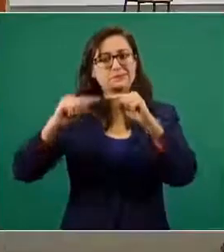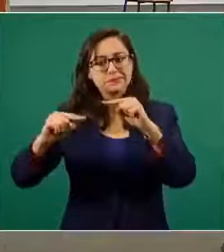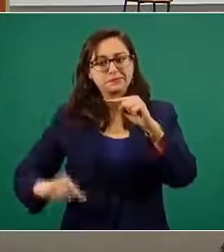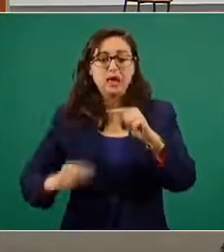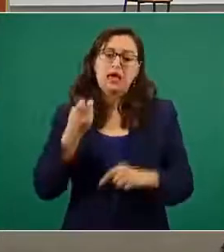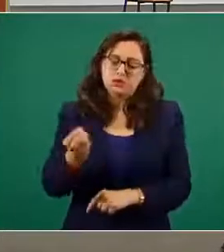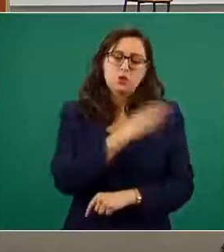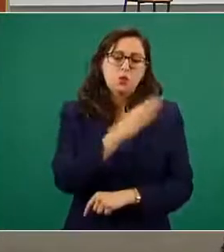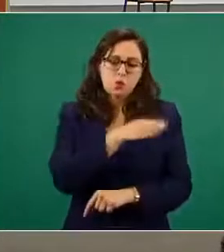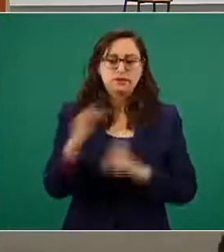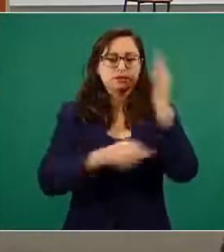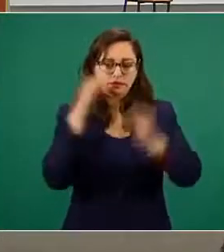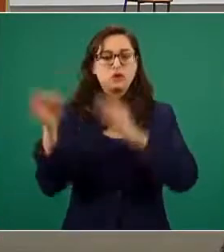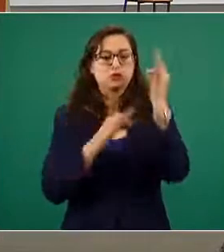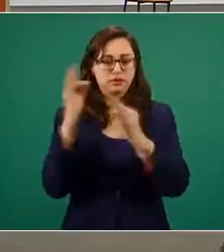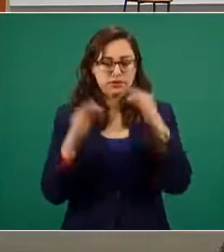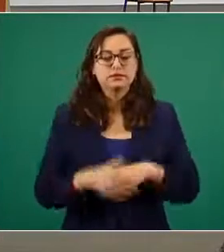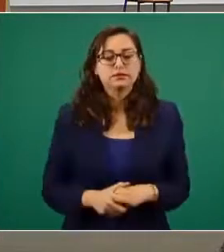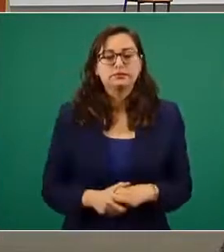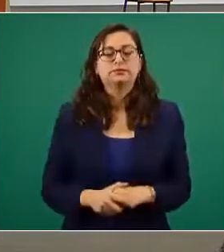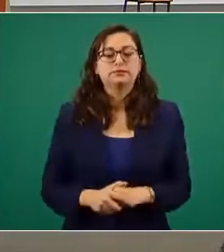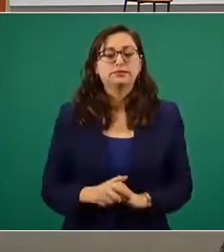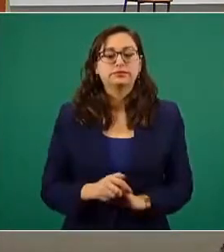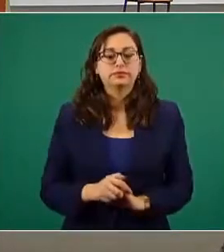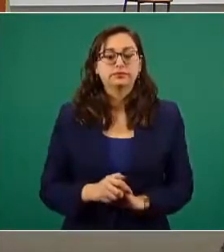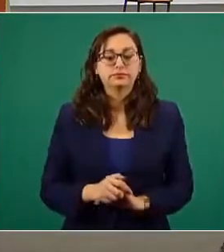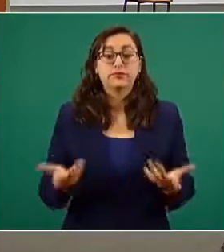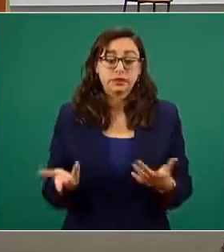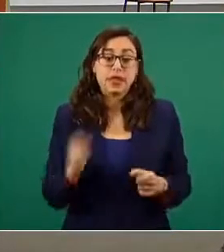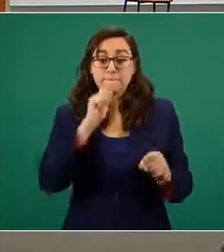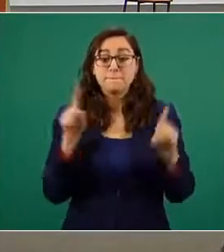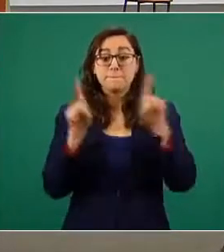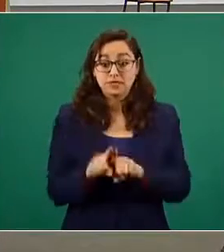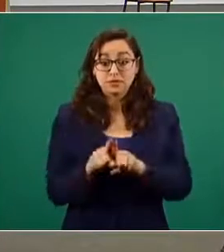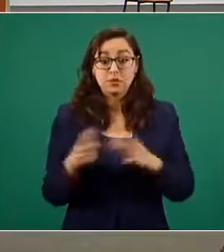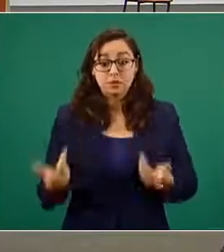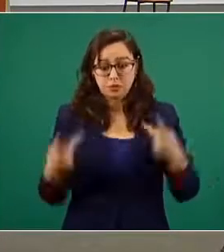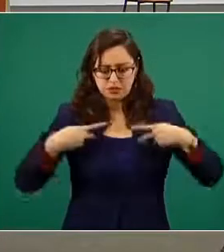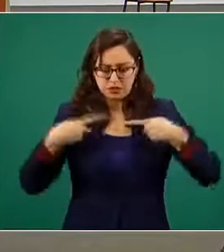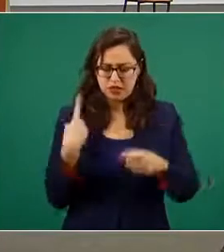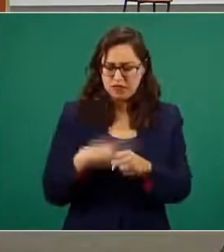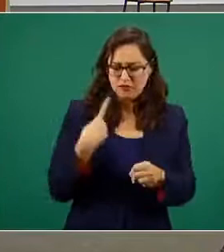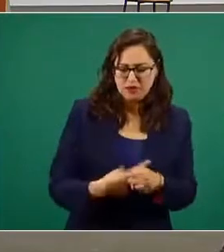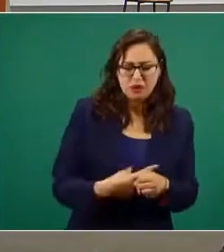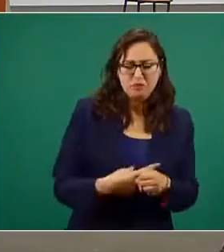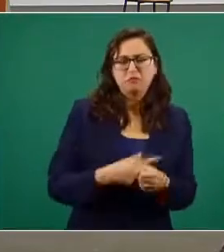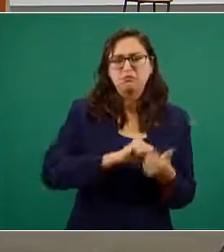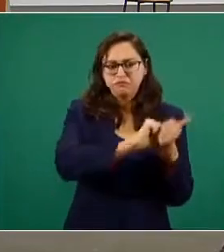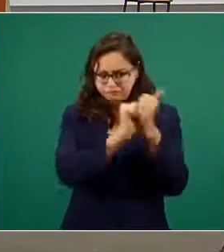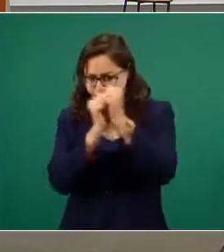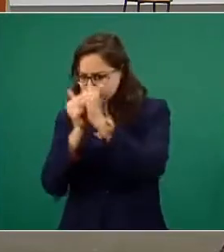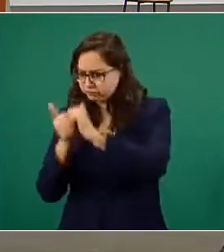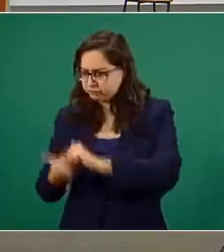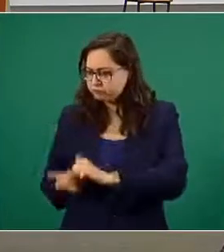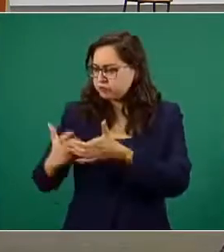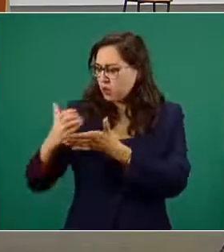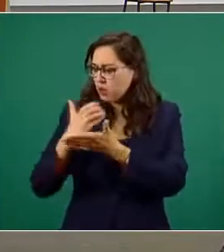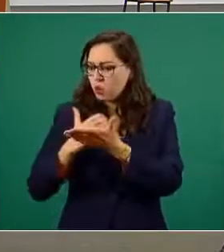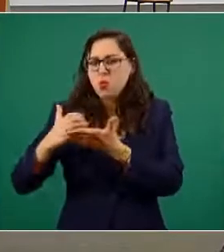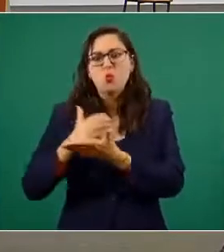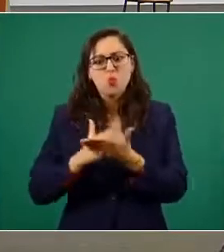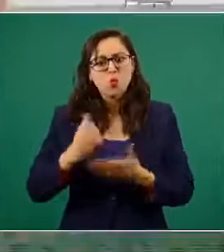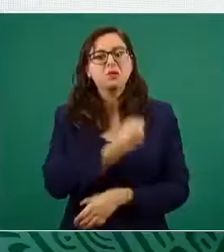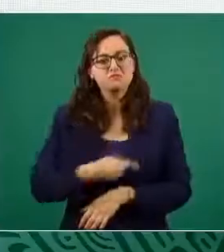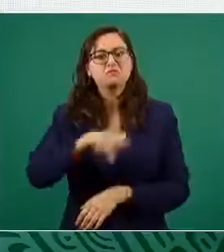alentador. Por el otro lado, quiero destacar lo que hemos señalado en otras ocasiones, la recuperación. La gran mayoría, cerca del 80% de las personas que han sido atendidas por COVID, que